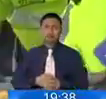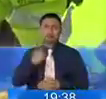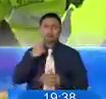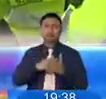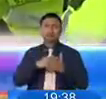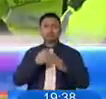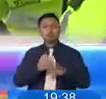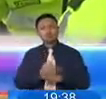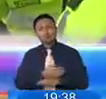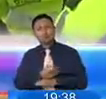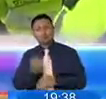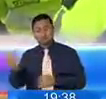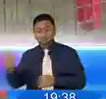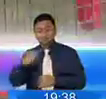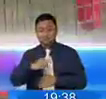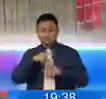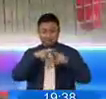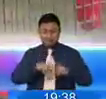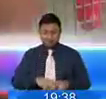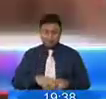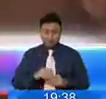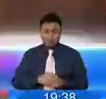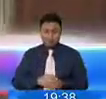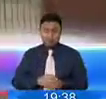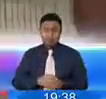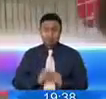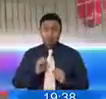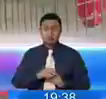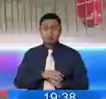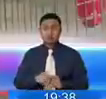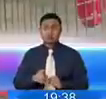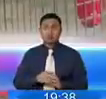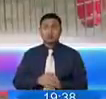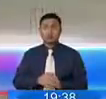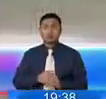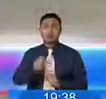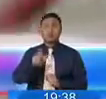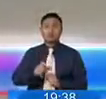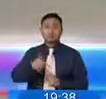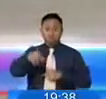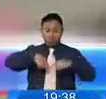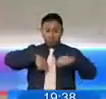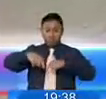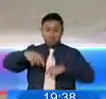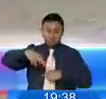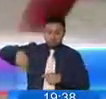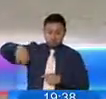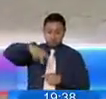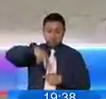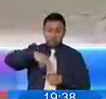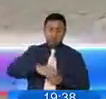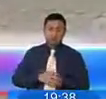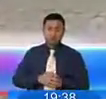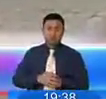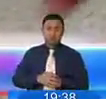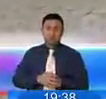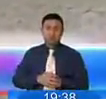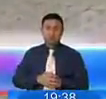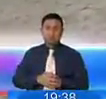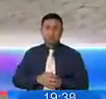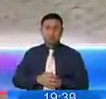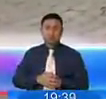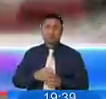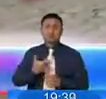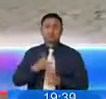que cuando vengan a ese centro de revisión vehicular, ya no pueden estar deambulando por los alrededores con su vehículo, porque no tienen dónde parquear,